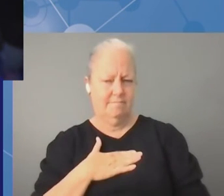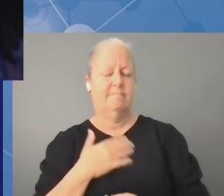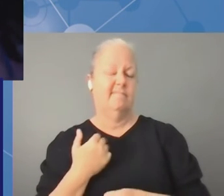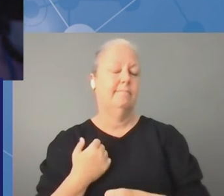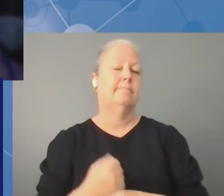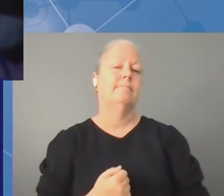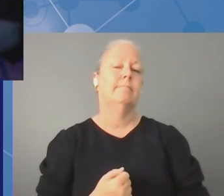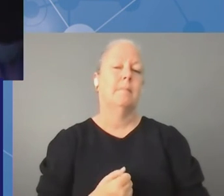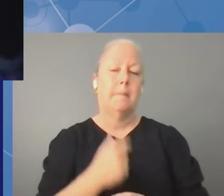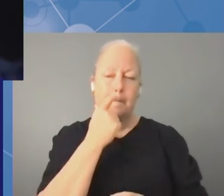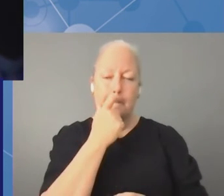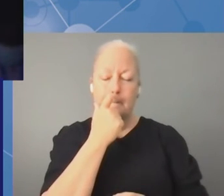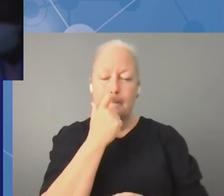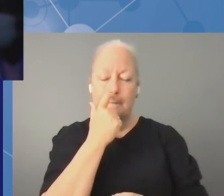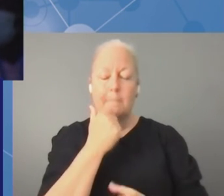en Internet.